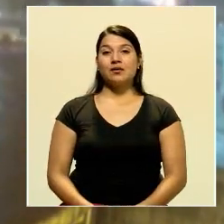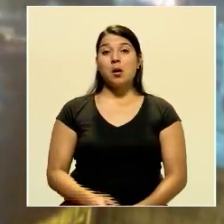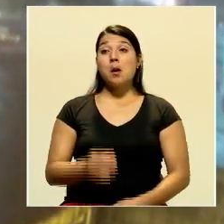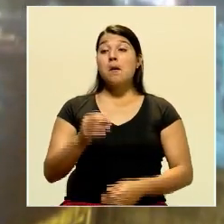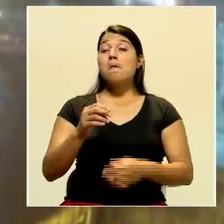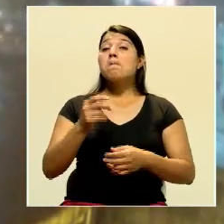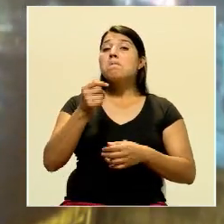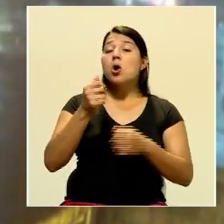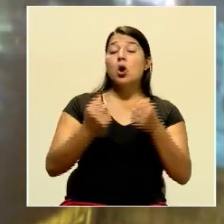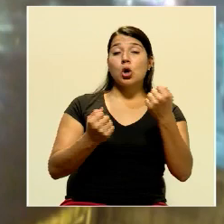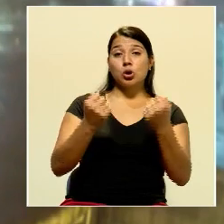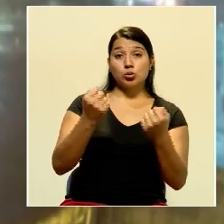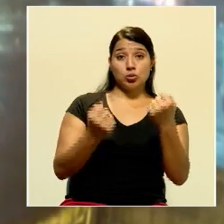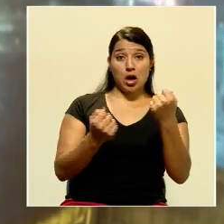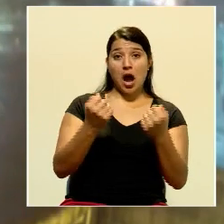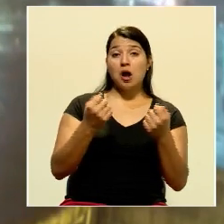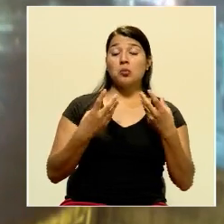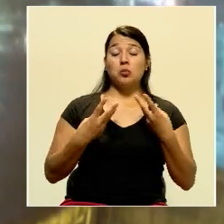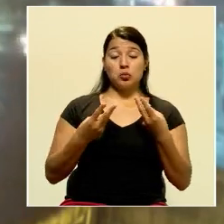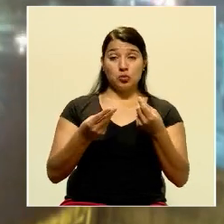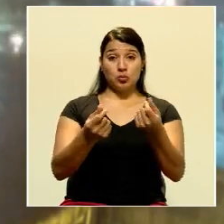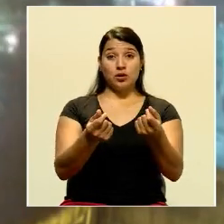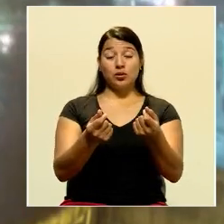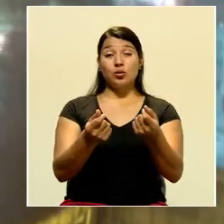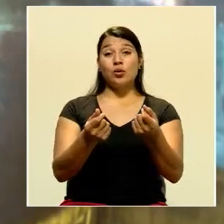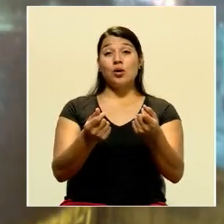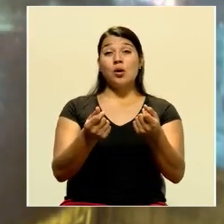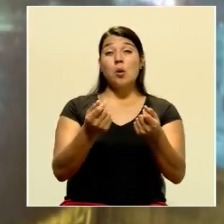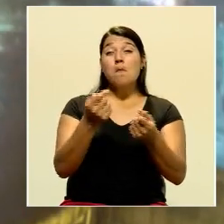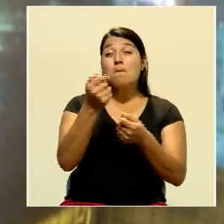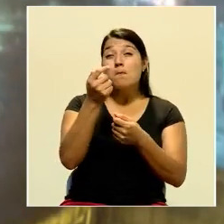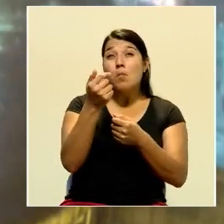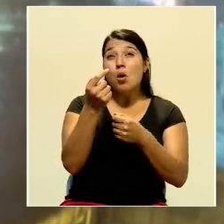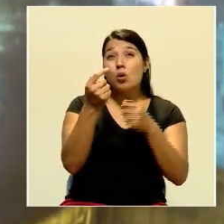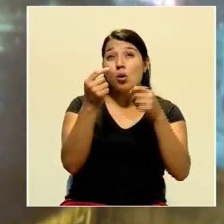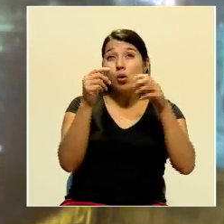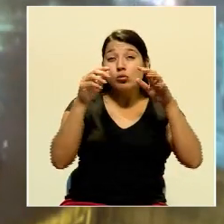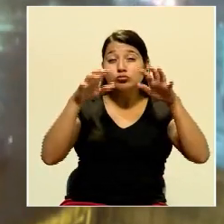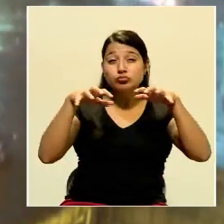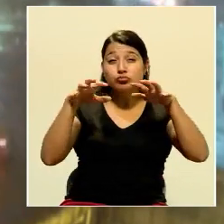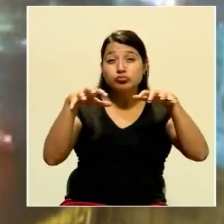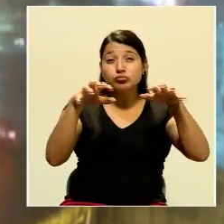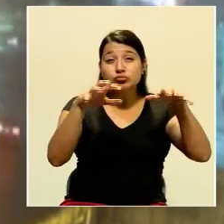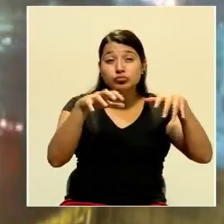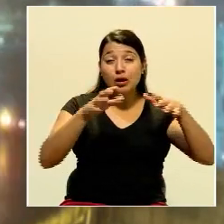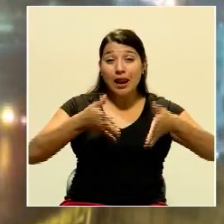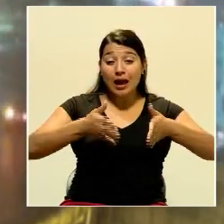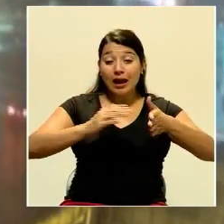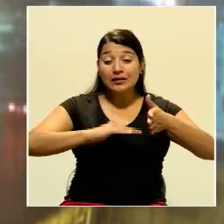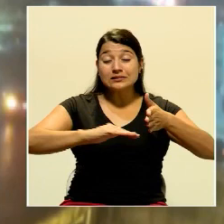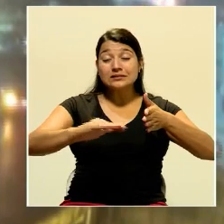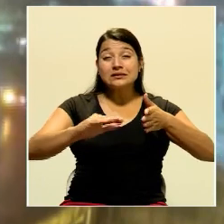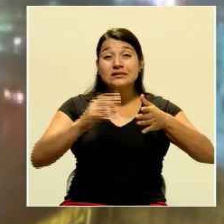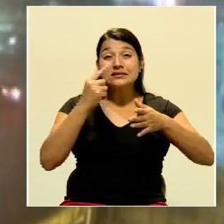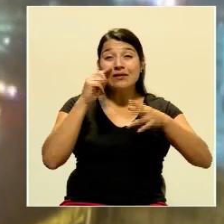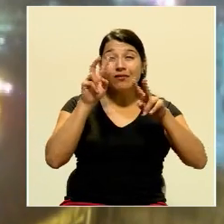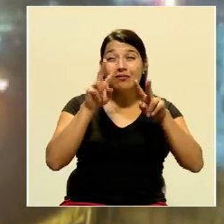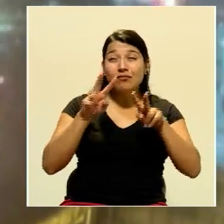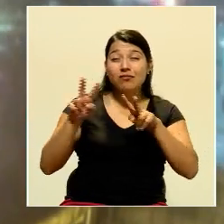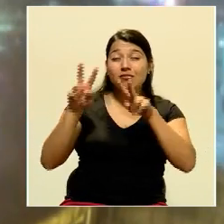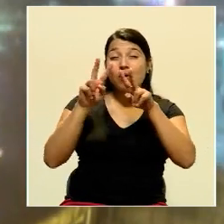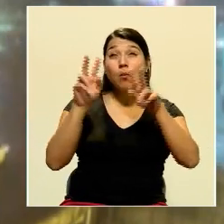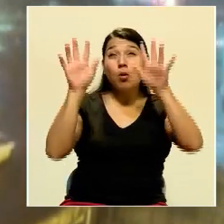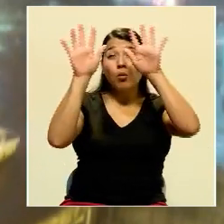de tránsito fluido, hay un poco de humedad en el pavimento y una visibilidad